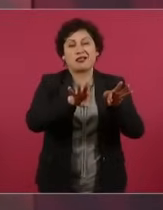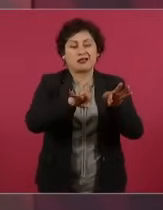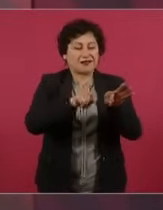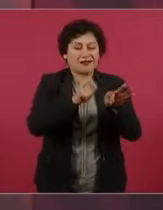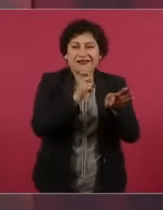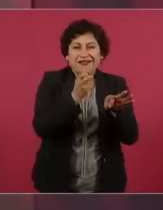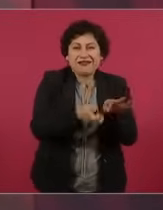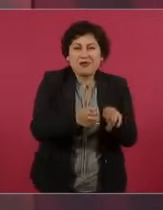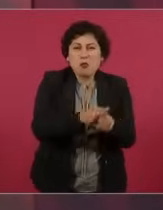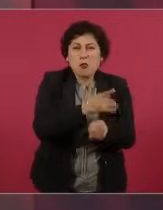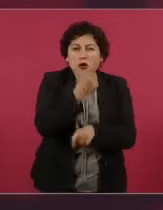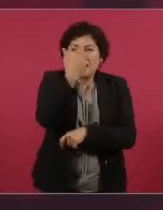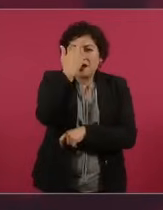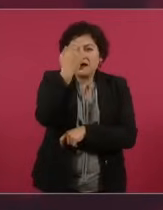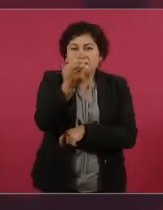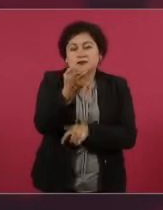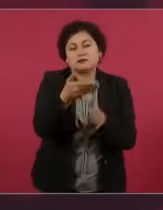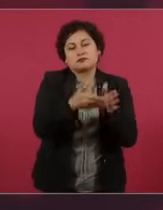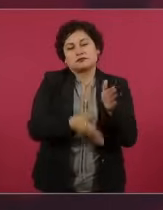es hablar de